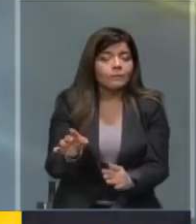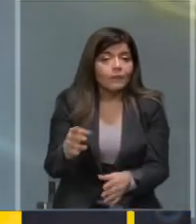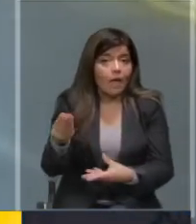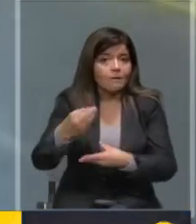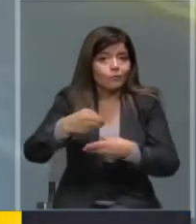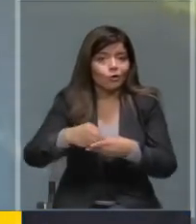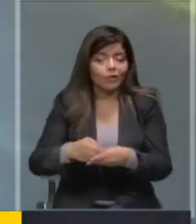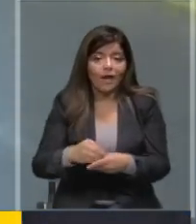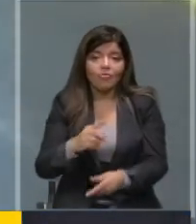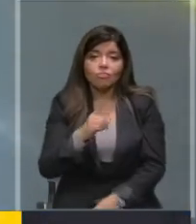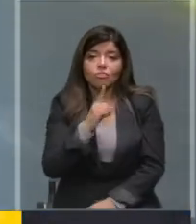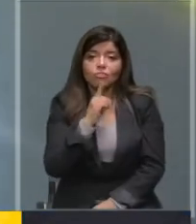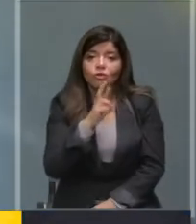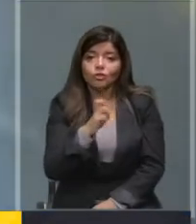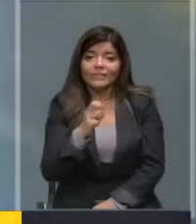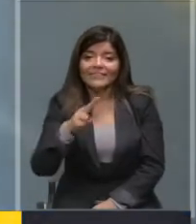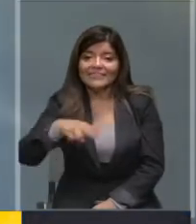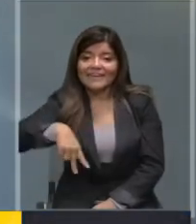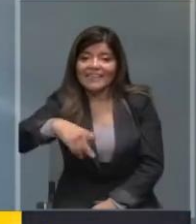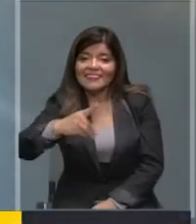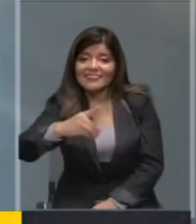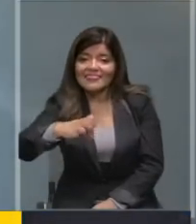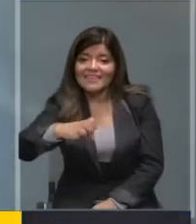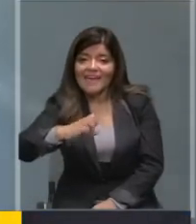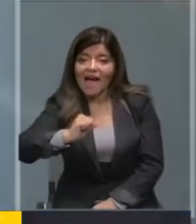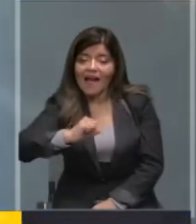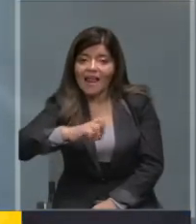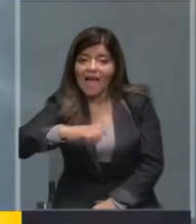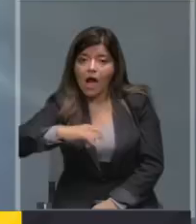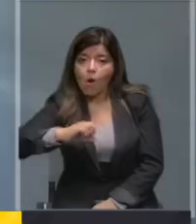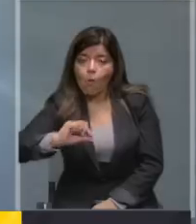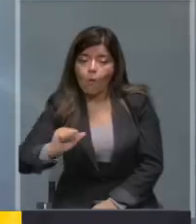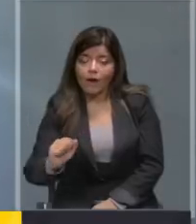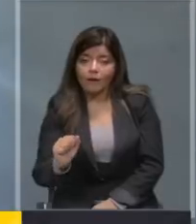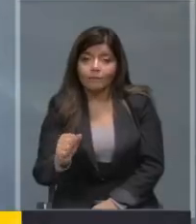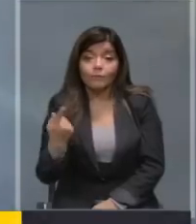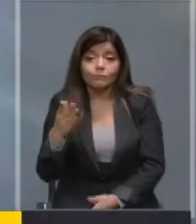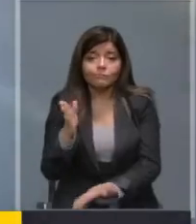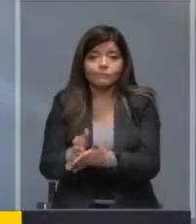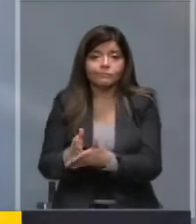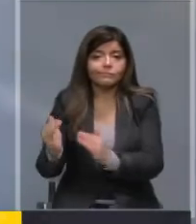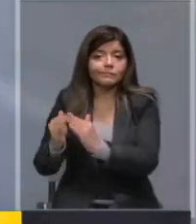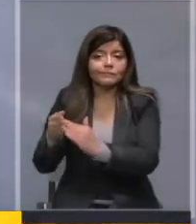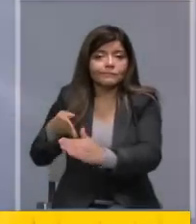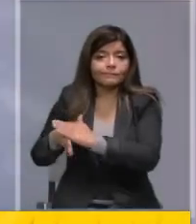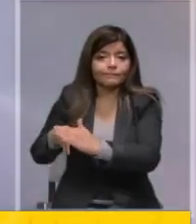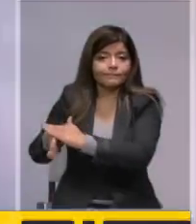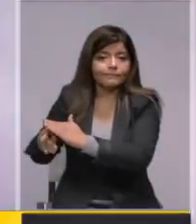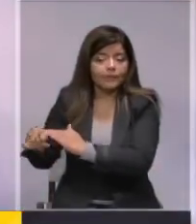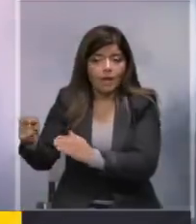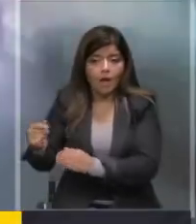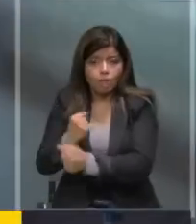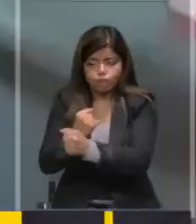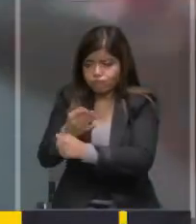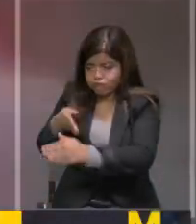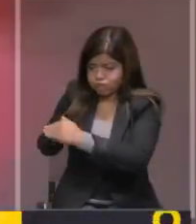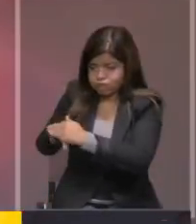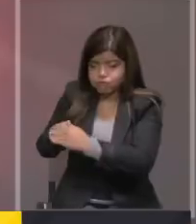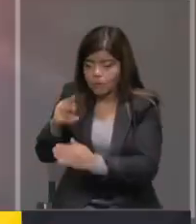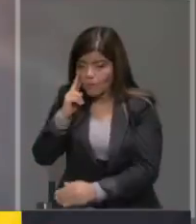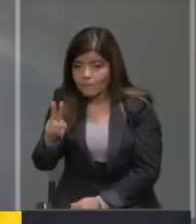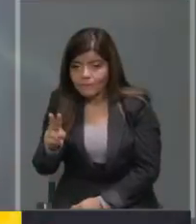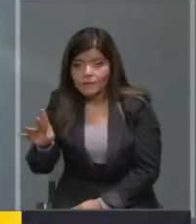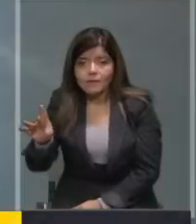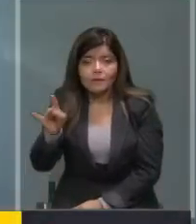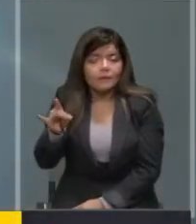es que se toma la decisión de allanar está vivienda realizar las respectivas pericias con la vocal para ver Qué elementos se